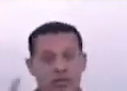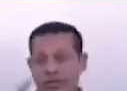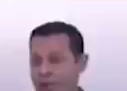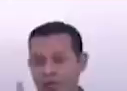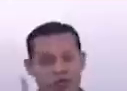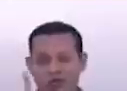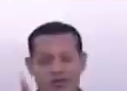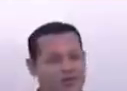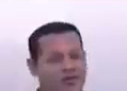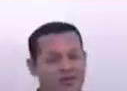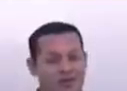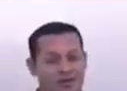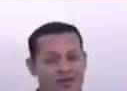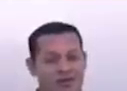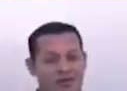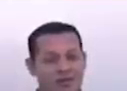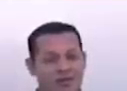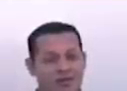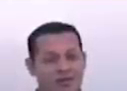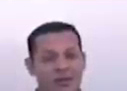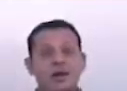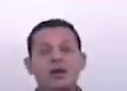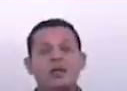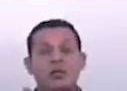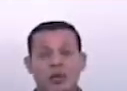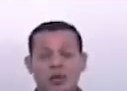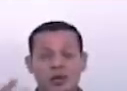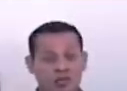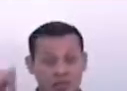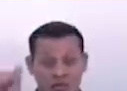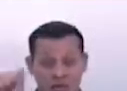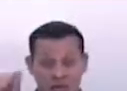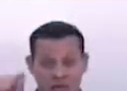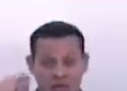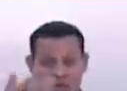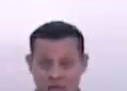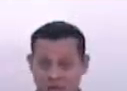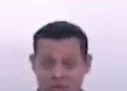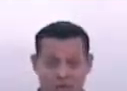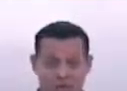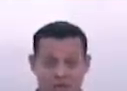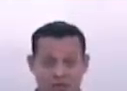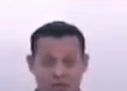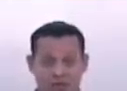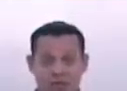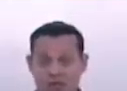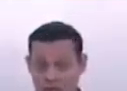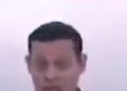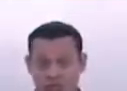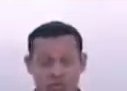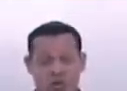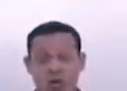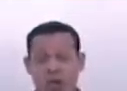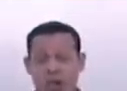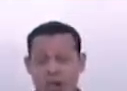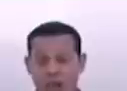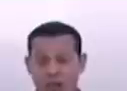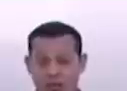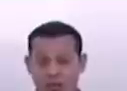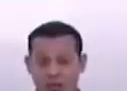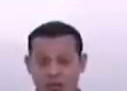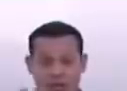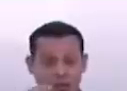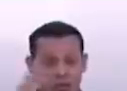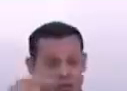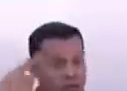es correcto, precisamente porque al permitirle usted, presidente, una intervención como la que el señor ha